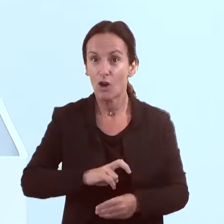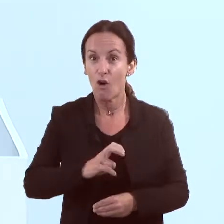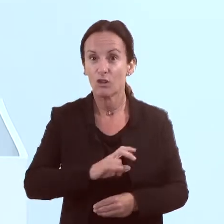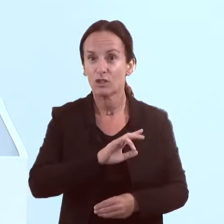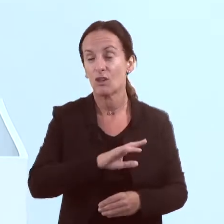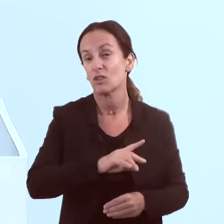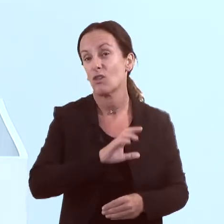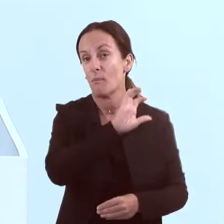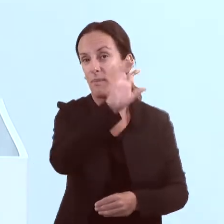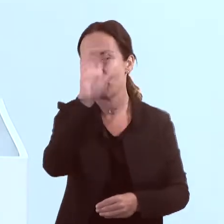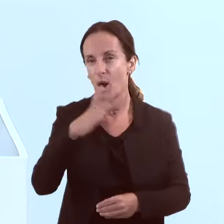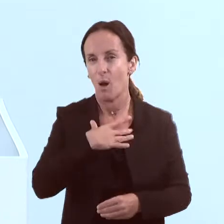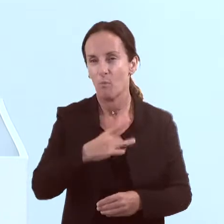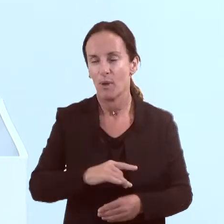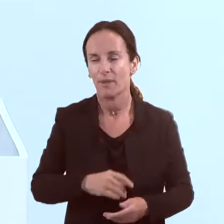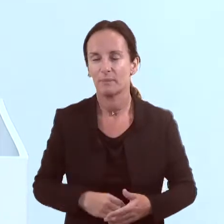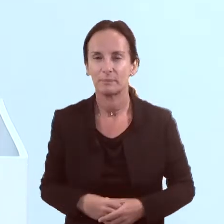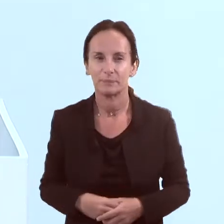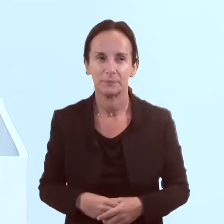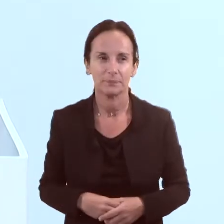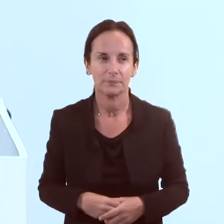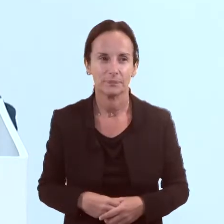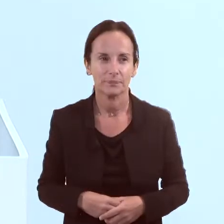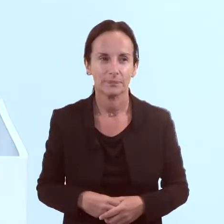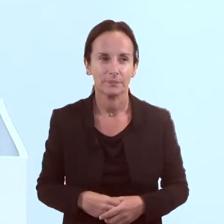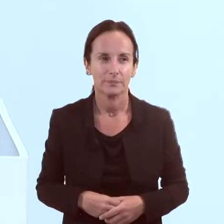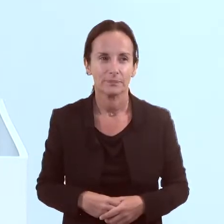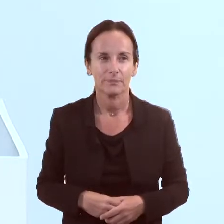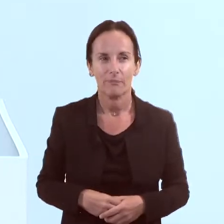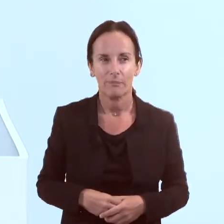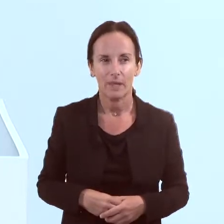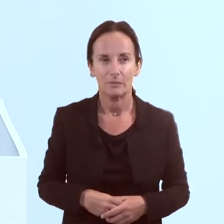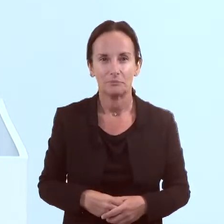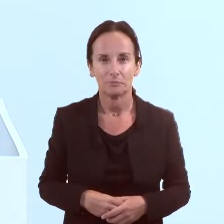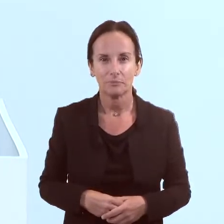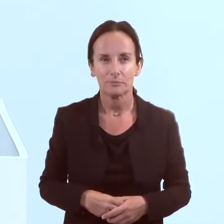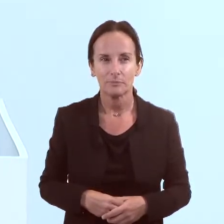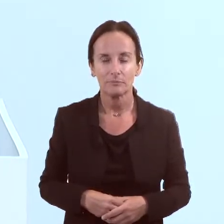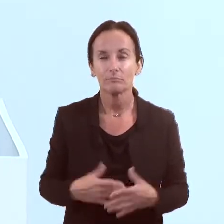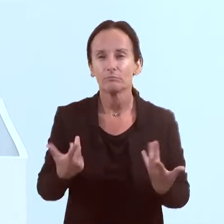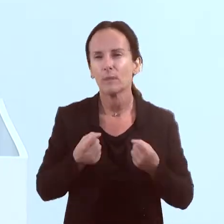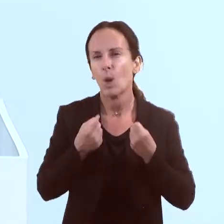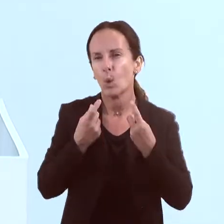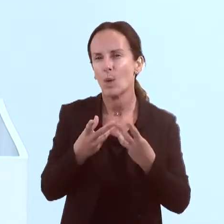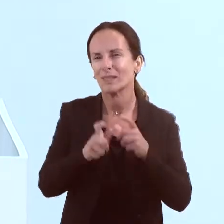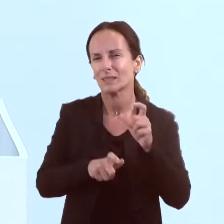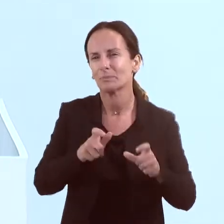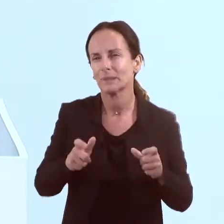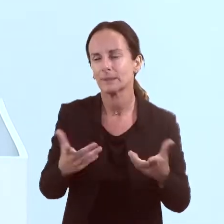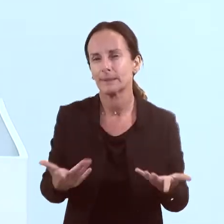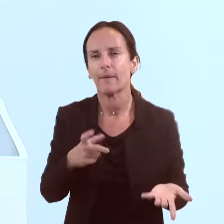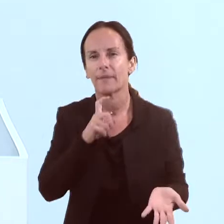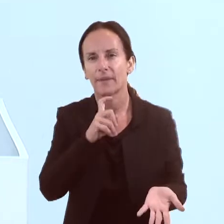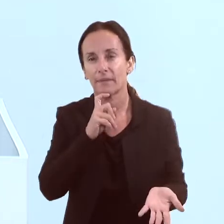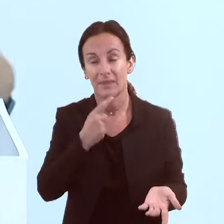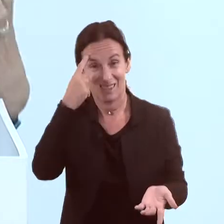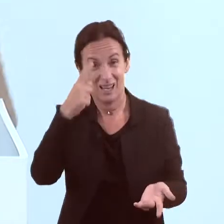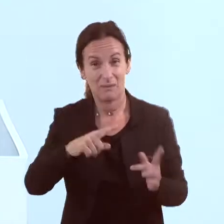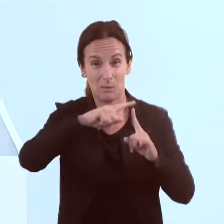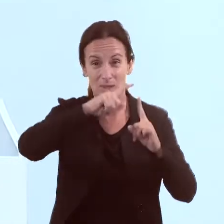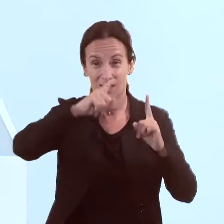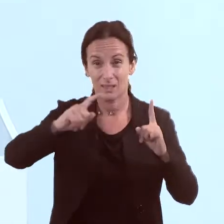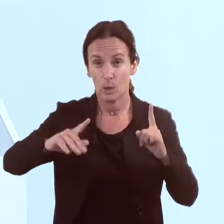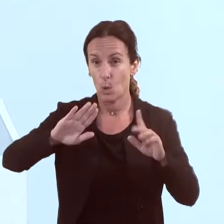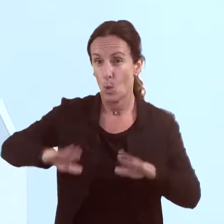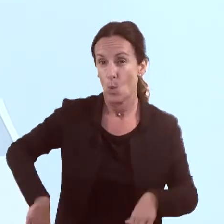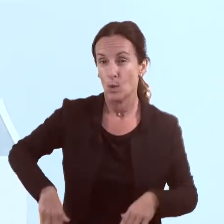Dentro de los datos que conocemos, bueno, es difícil hacer estimaciones del número de personas sin hogar. Sabéis que las estadísticas del último